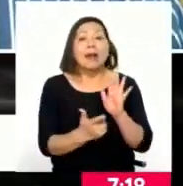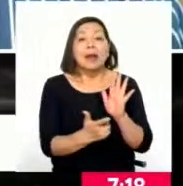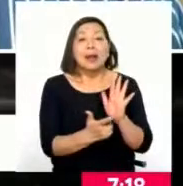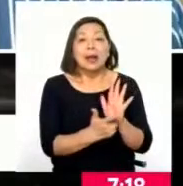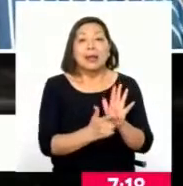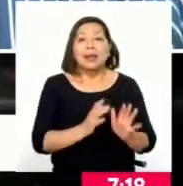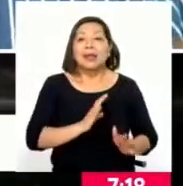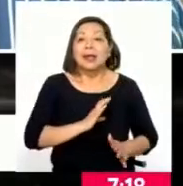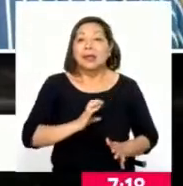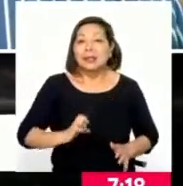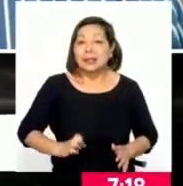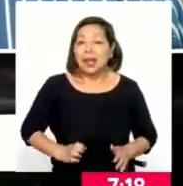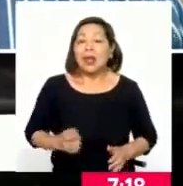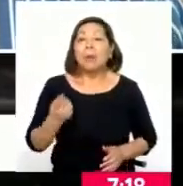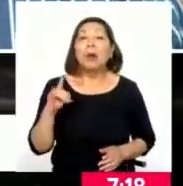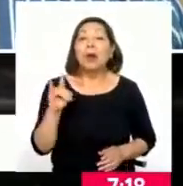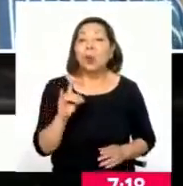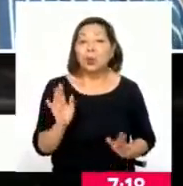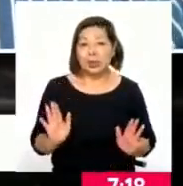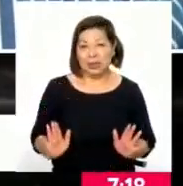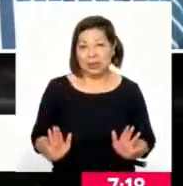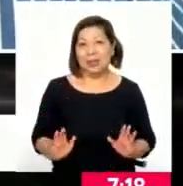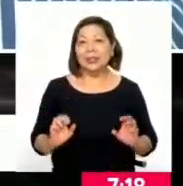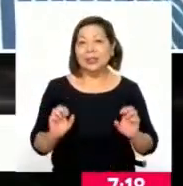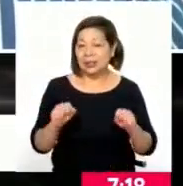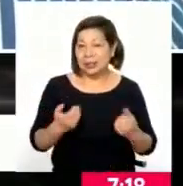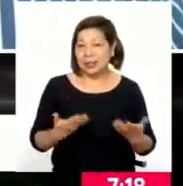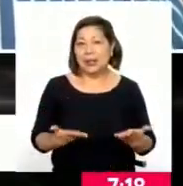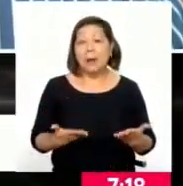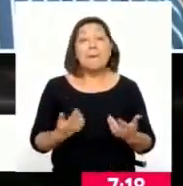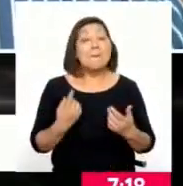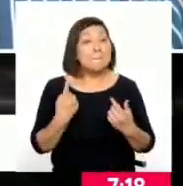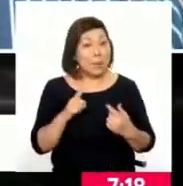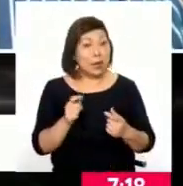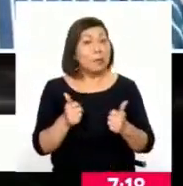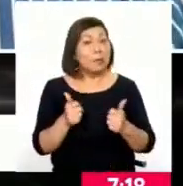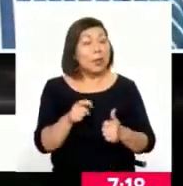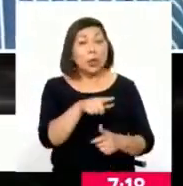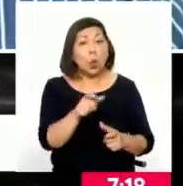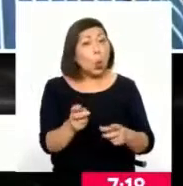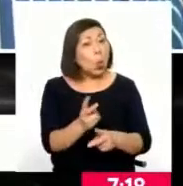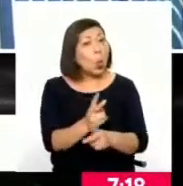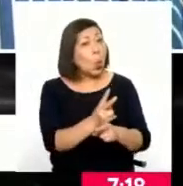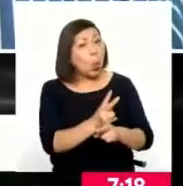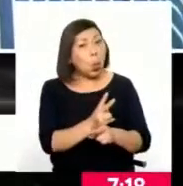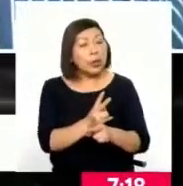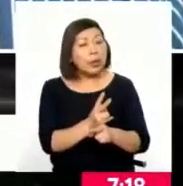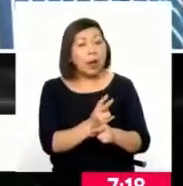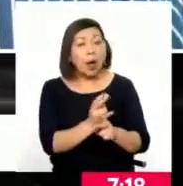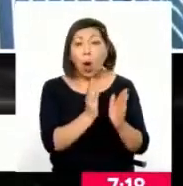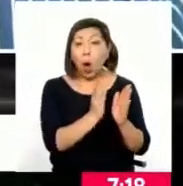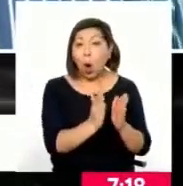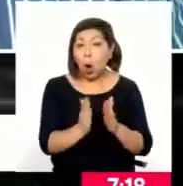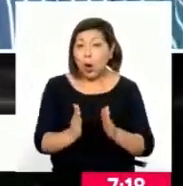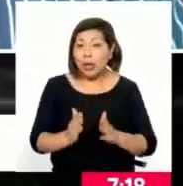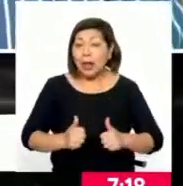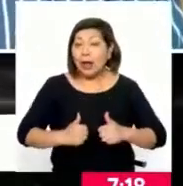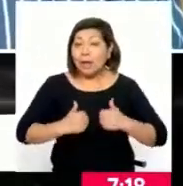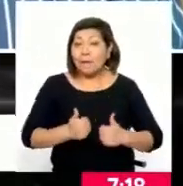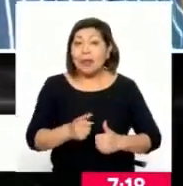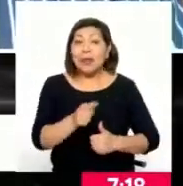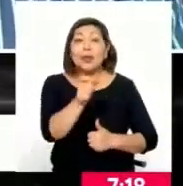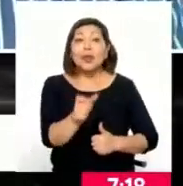del Estado para utilizar la fuerza en bien de los ciudadanos, resguardando el orden, la vida y la propiedad